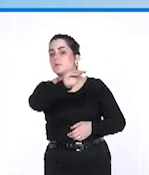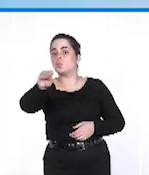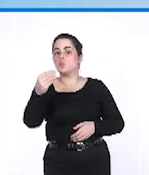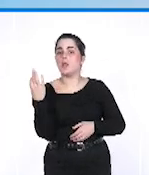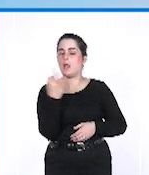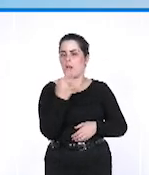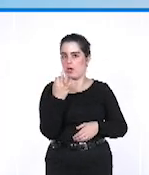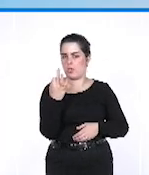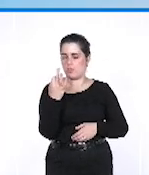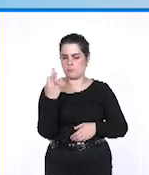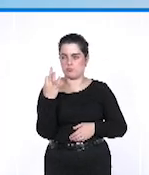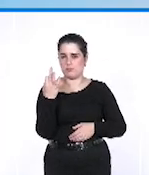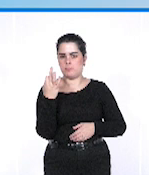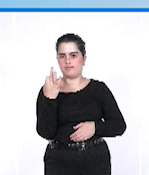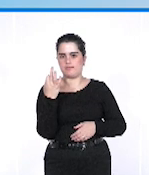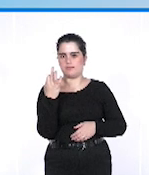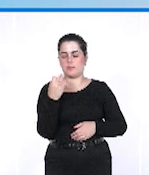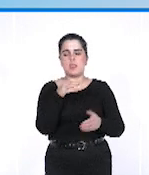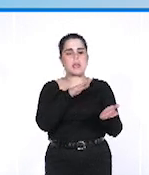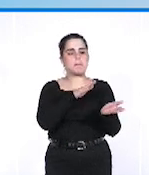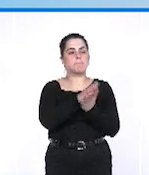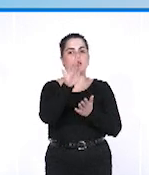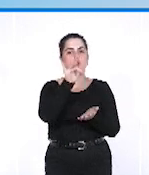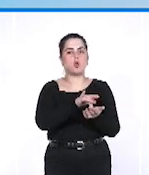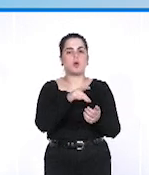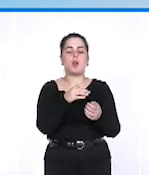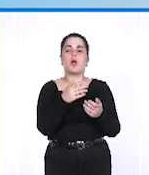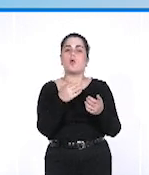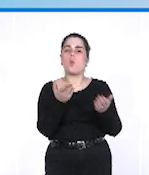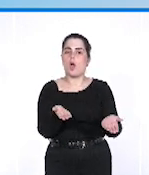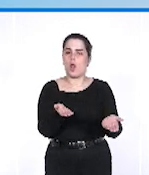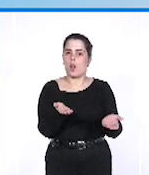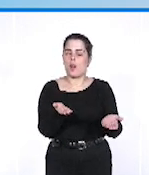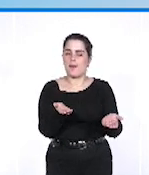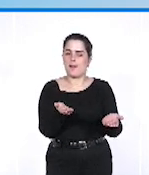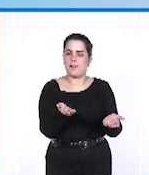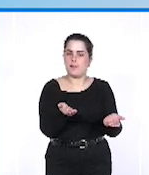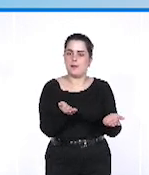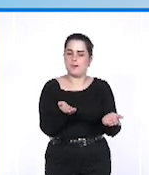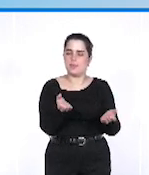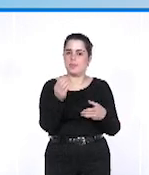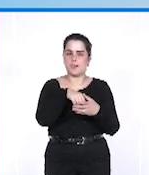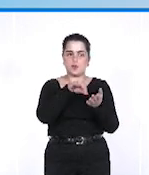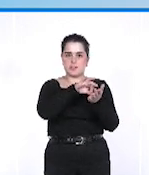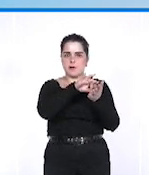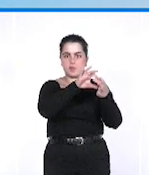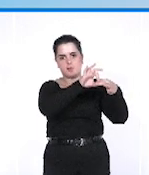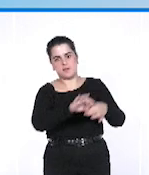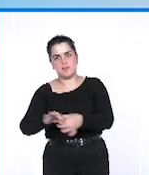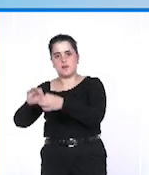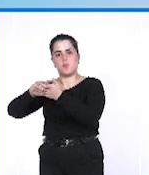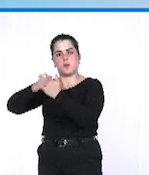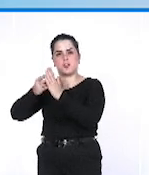sobre cuál había sido eh el impacto dentro de de los propios servicios asociados a